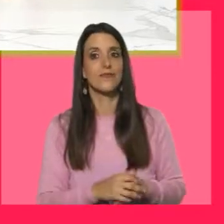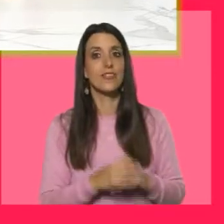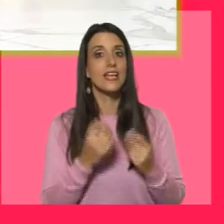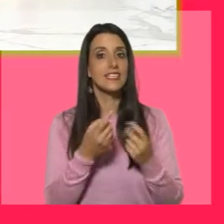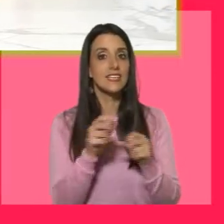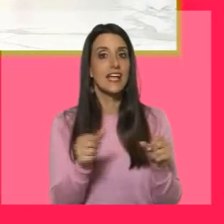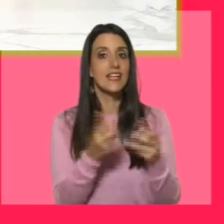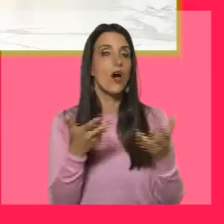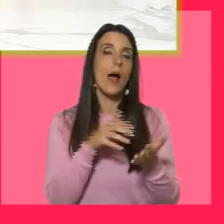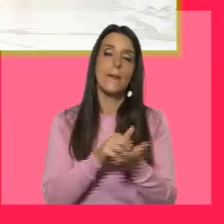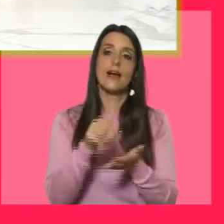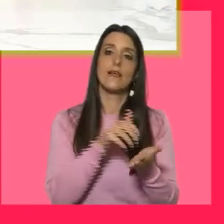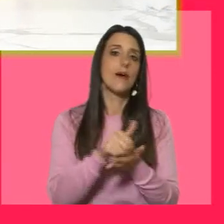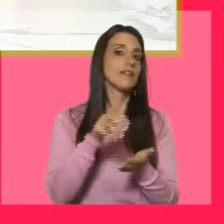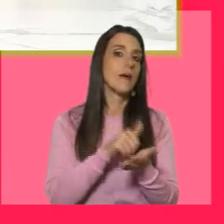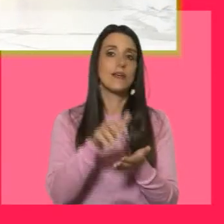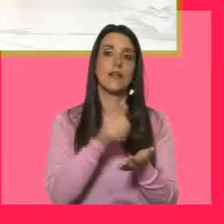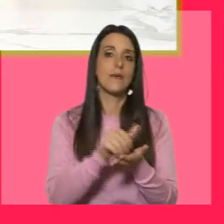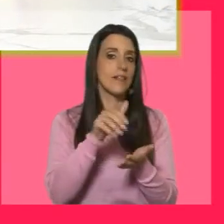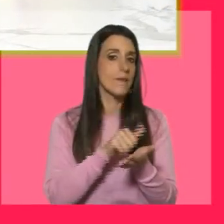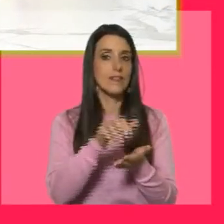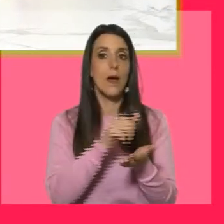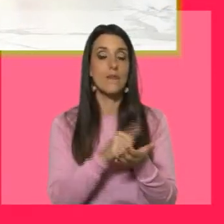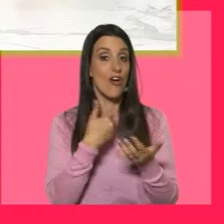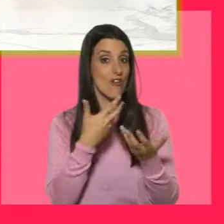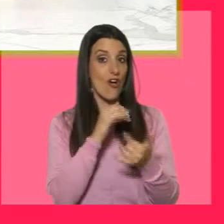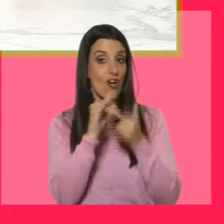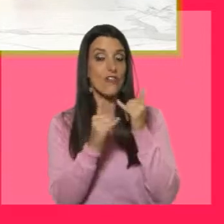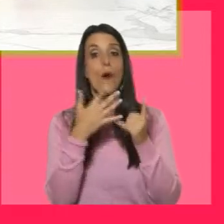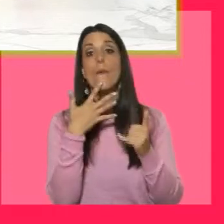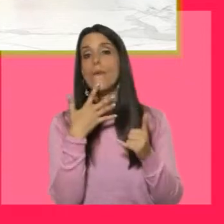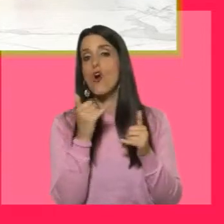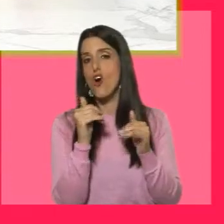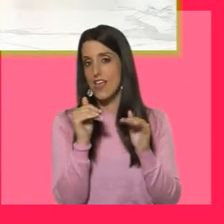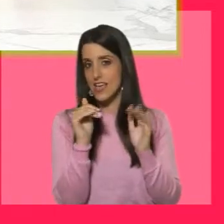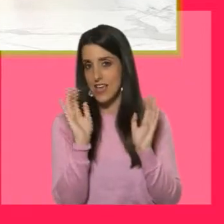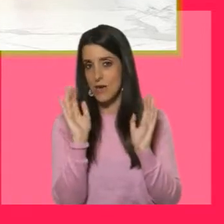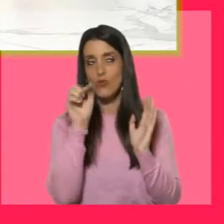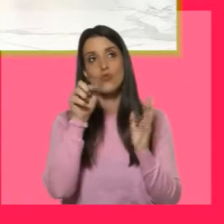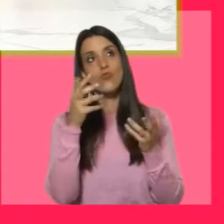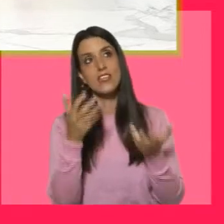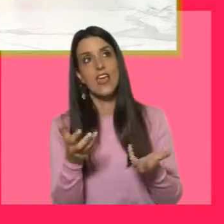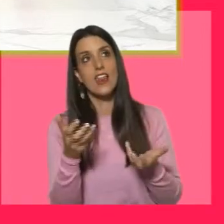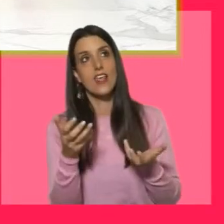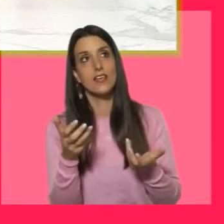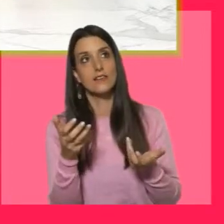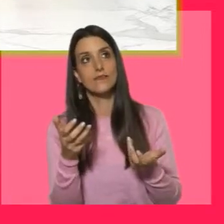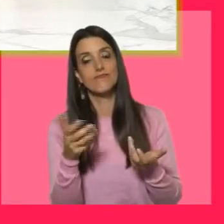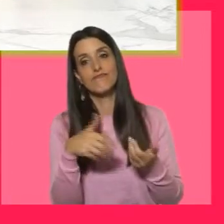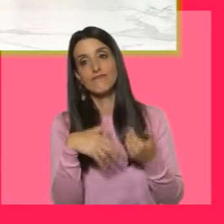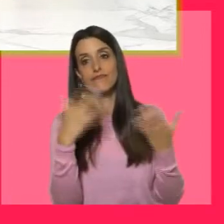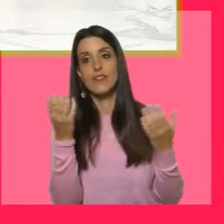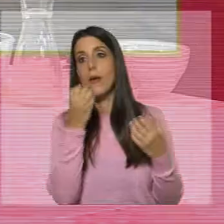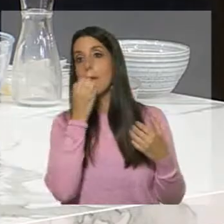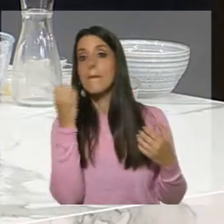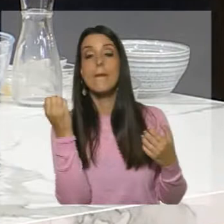hacer ahí? Amasar y amasar. Una cosa que yo te quiero contar. Si vos, por ejemplo, querés mejorar